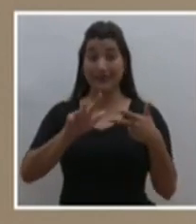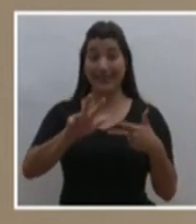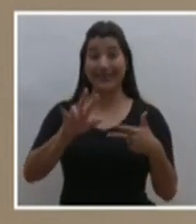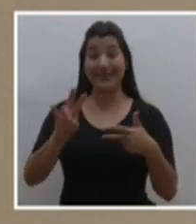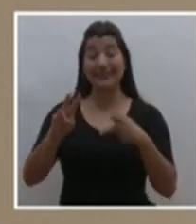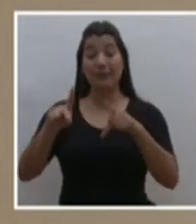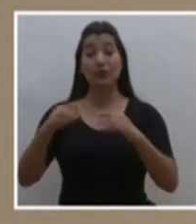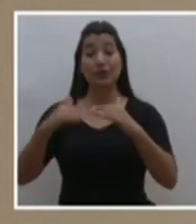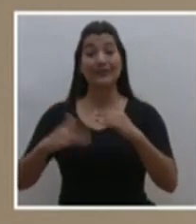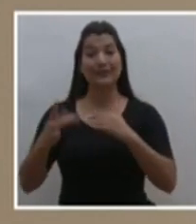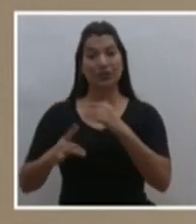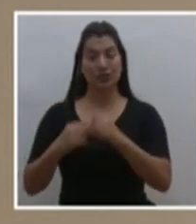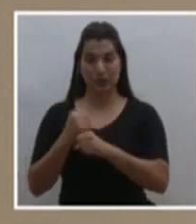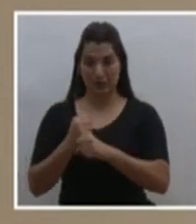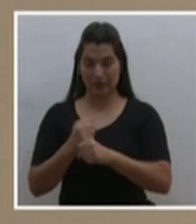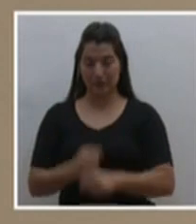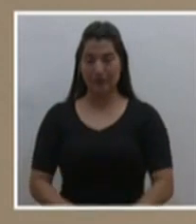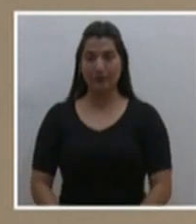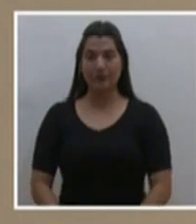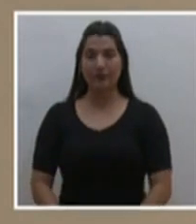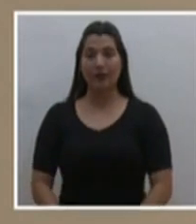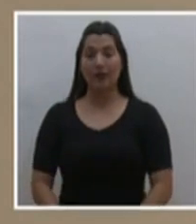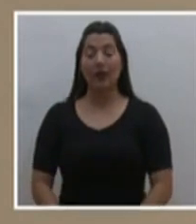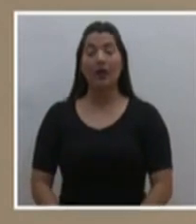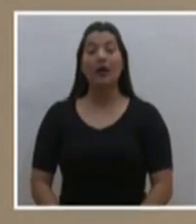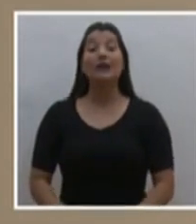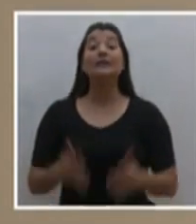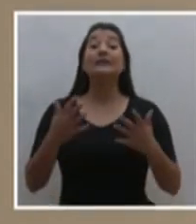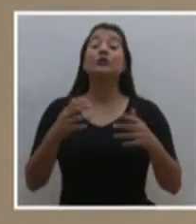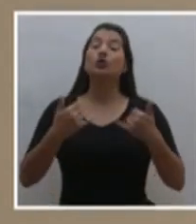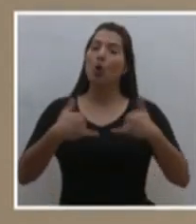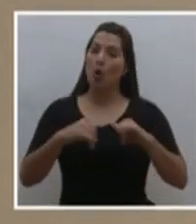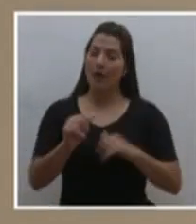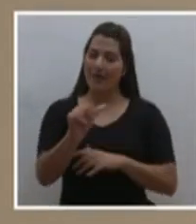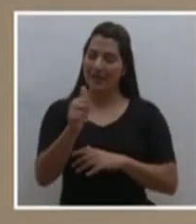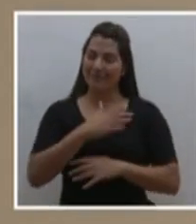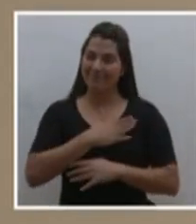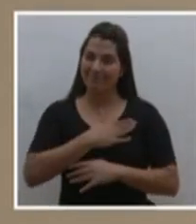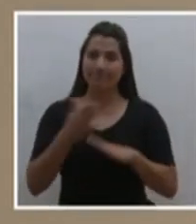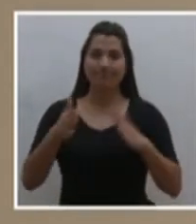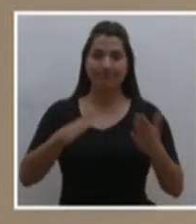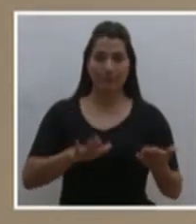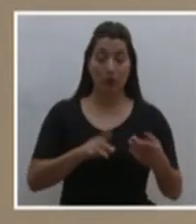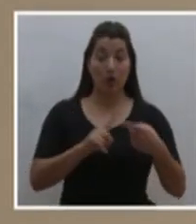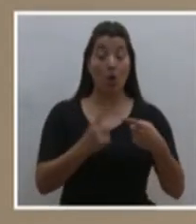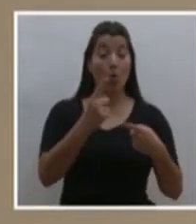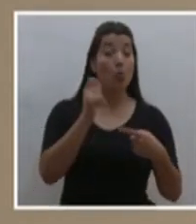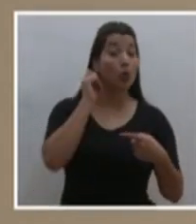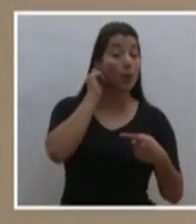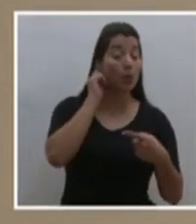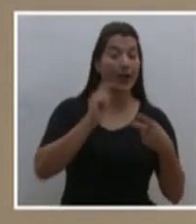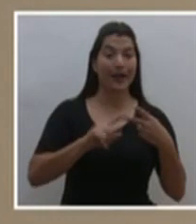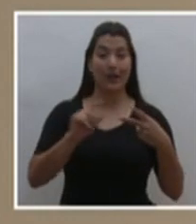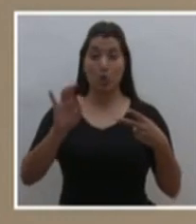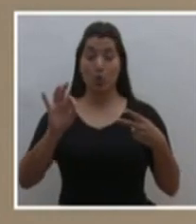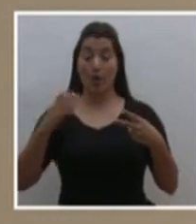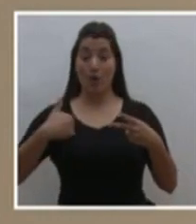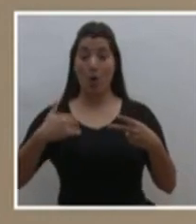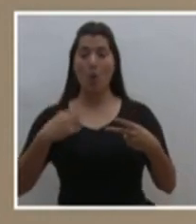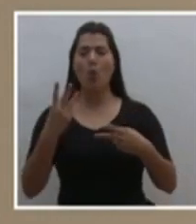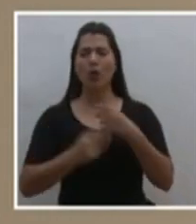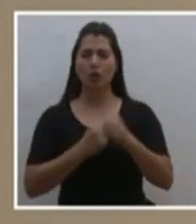37 menores de edad. Se registran 10 lamentables fallecimientos, una mujer y 9 hombres con un rango de edad